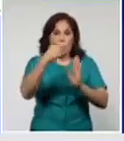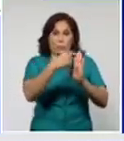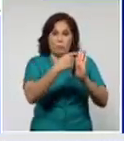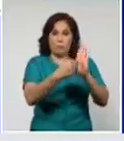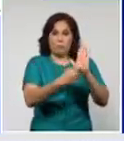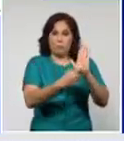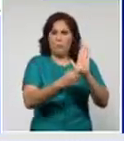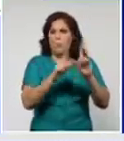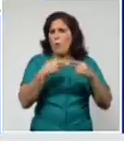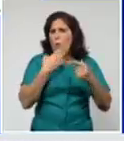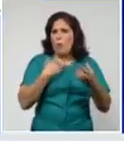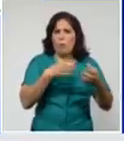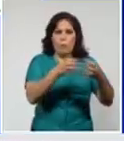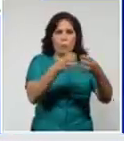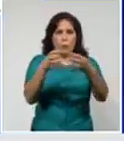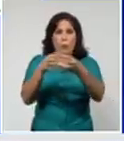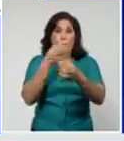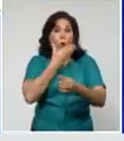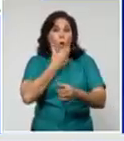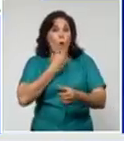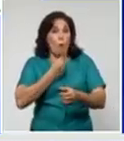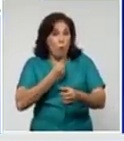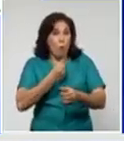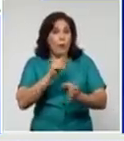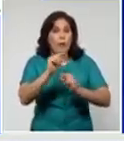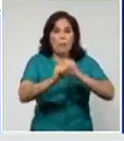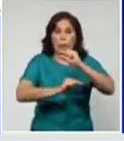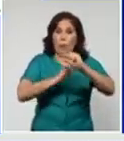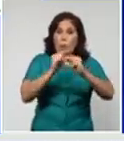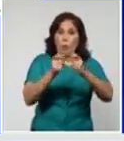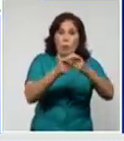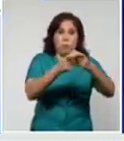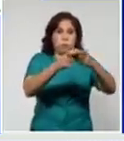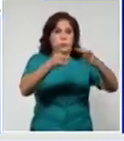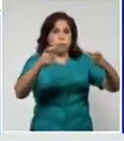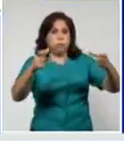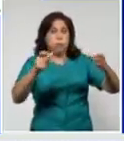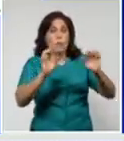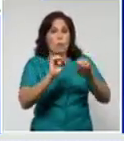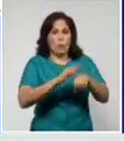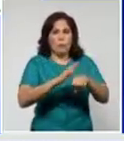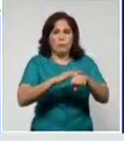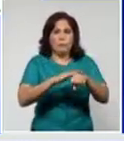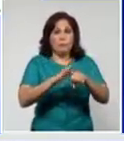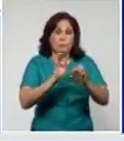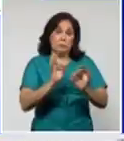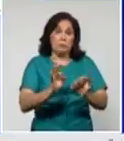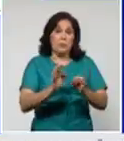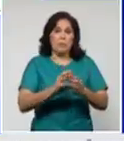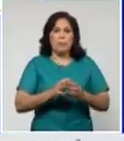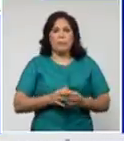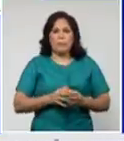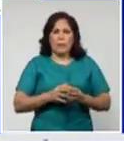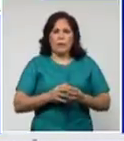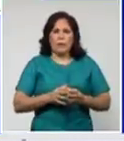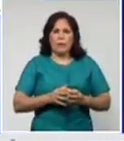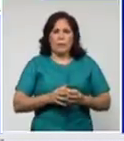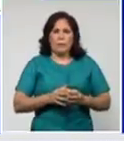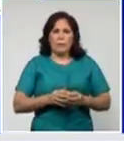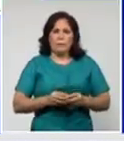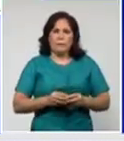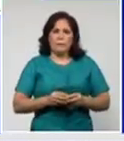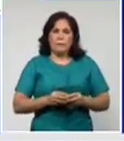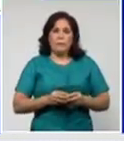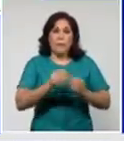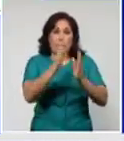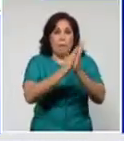estos grupos de edades jóvenes se han ido incrementando a partir de los meses